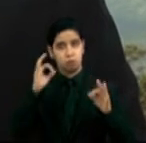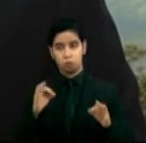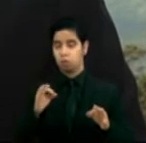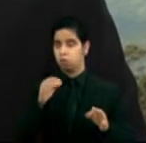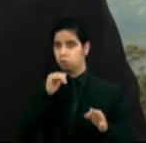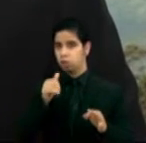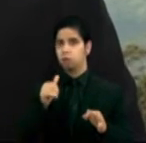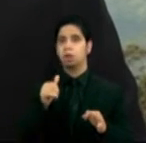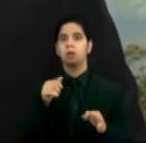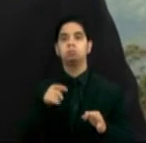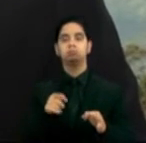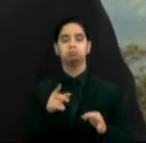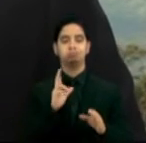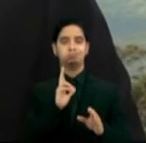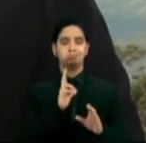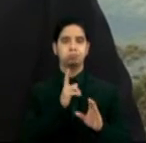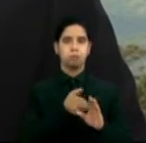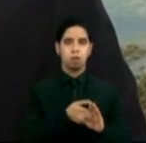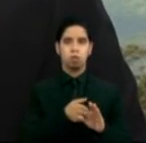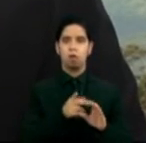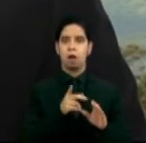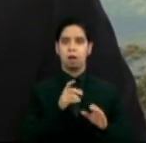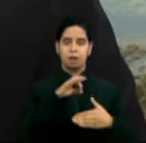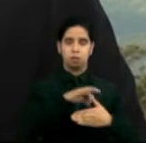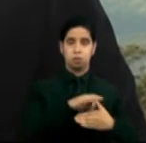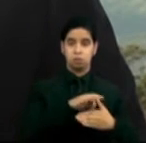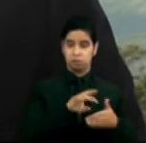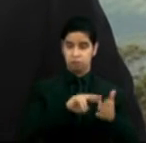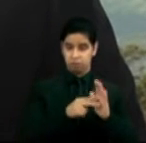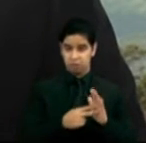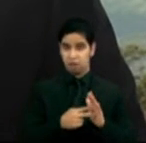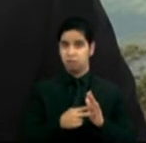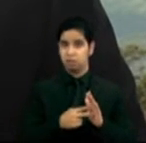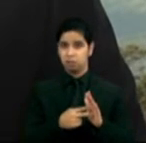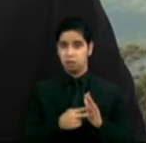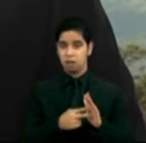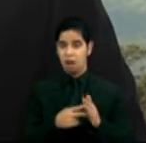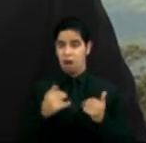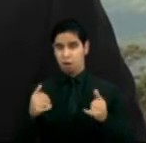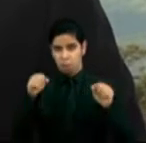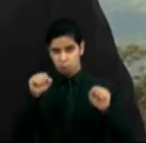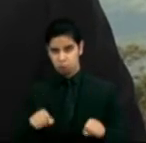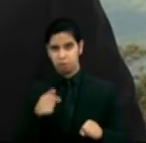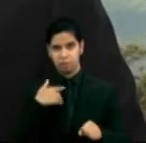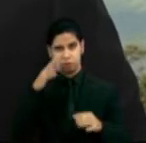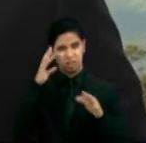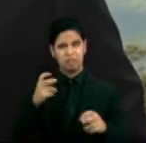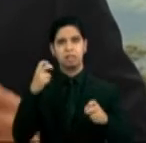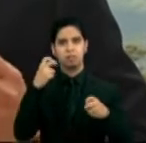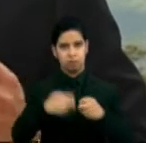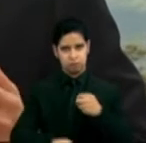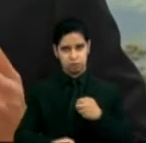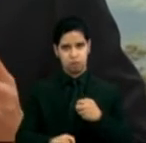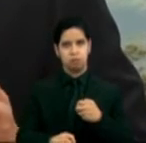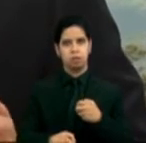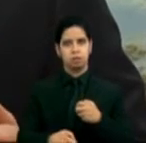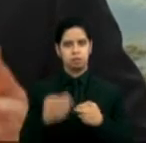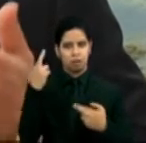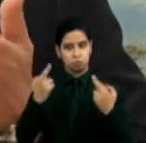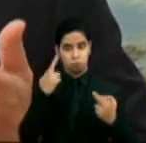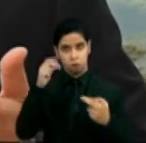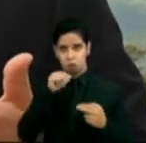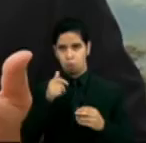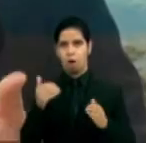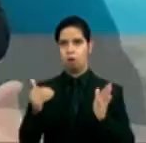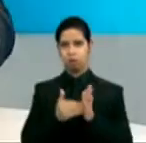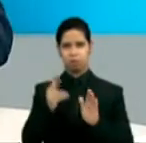está limitado por una campaña electoral, podrá tomar decisiones que quizás un candidato no tomaría. ¿Cuál es el reto que esto representa para quien